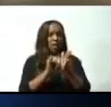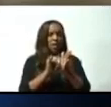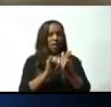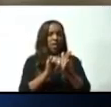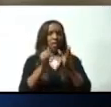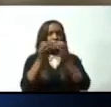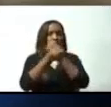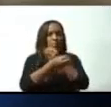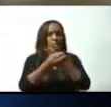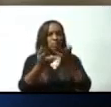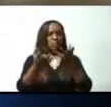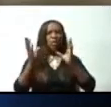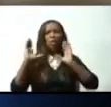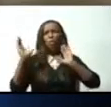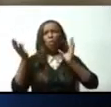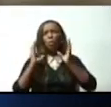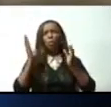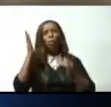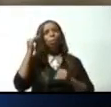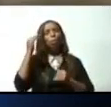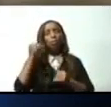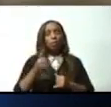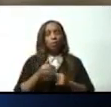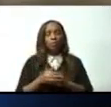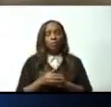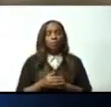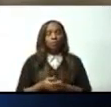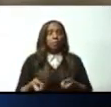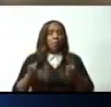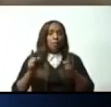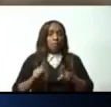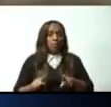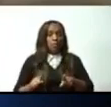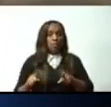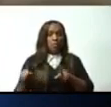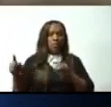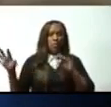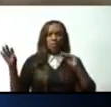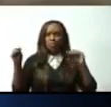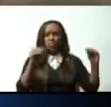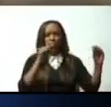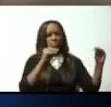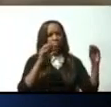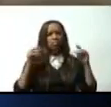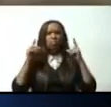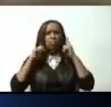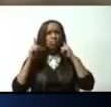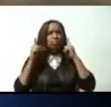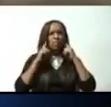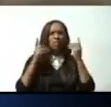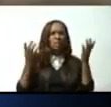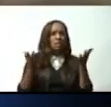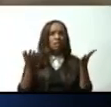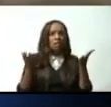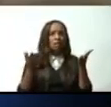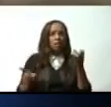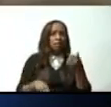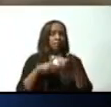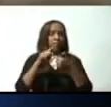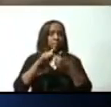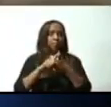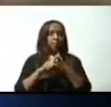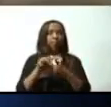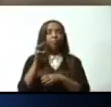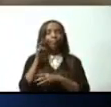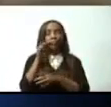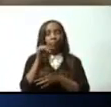la ministra de la Mujer, Mayra Jiménez, mi compueblana. Se dice que